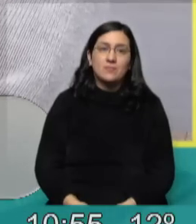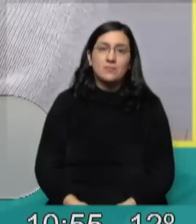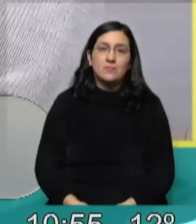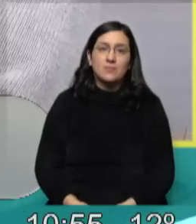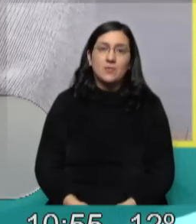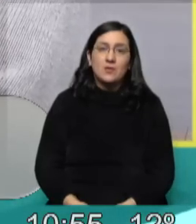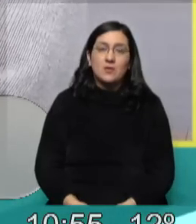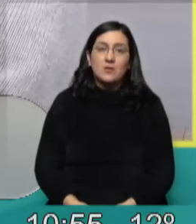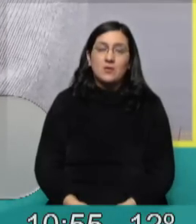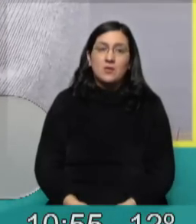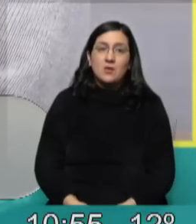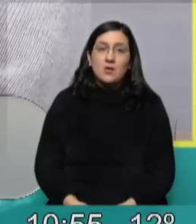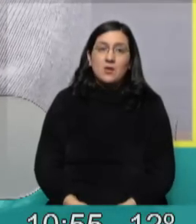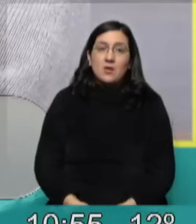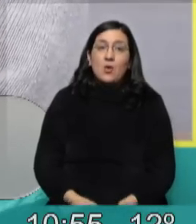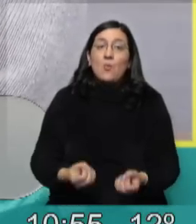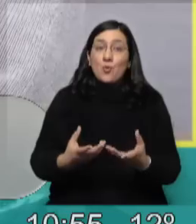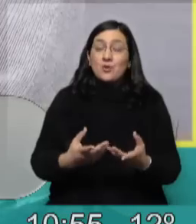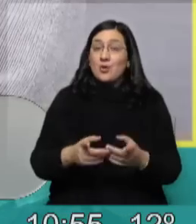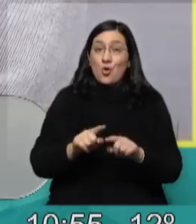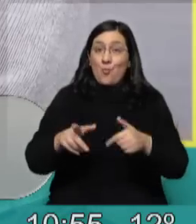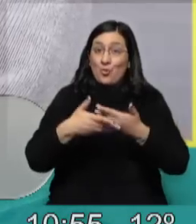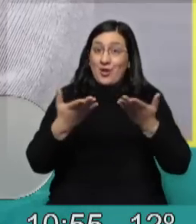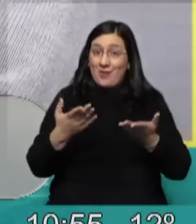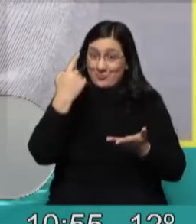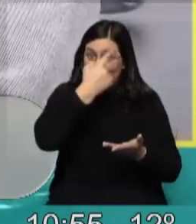Bueno, porque no fue usada su imagen.